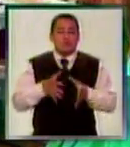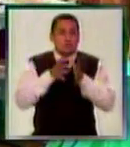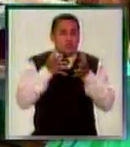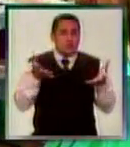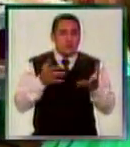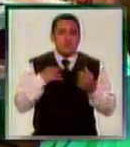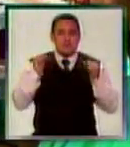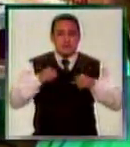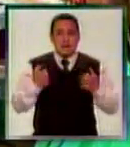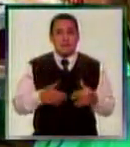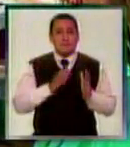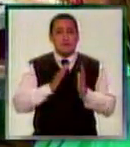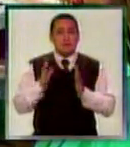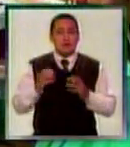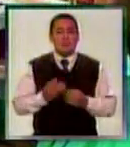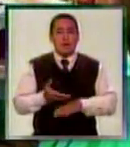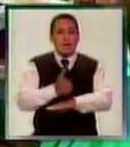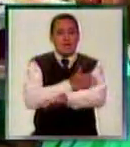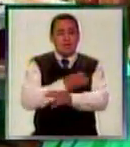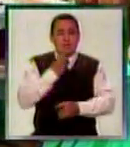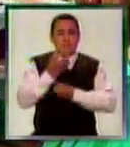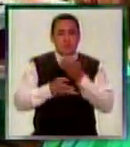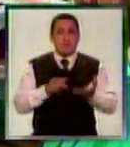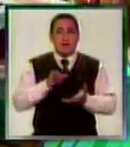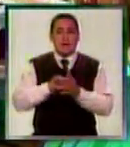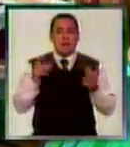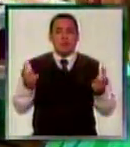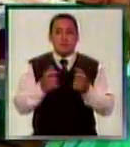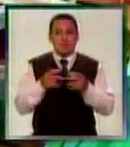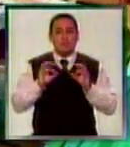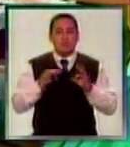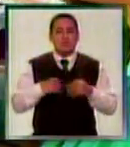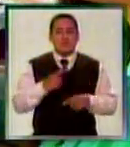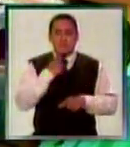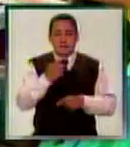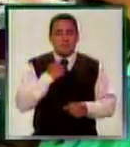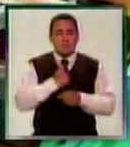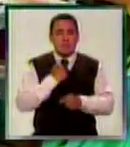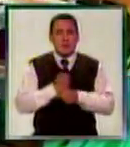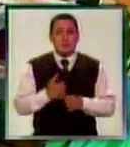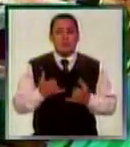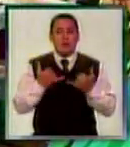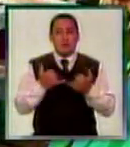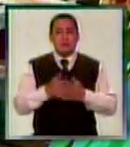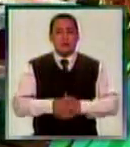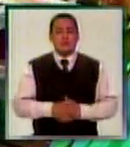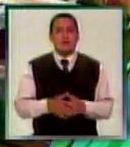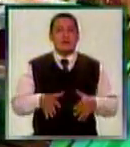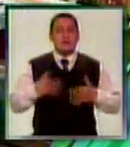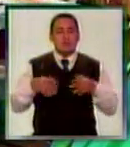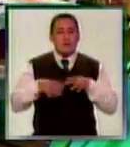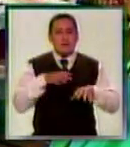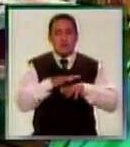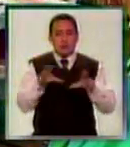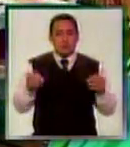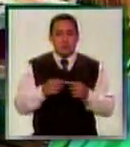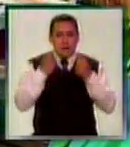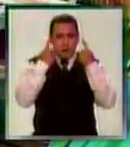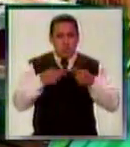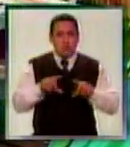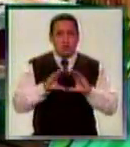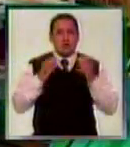está preparado un preinforme, un predictamen de las comisiones. Justamente estamos ahora trabajando, tratando de poder armar la agenda de la